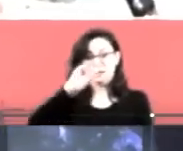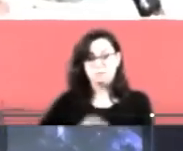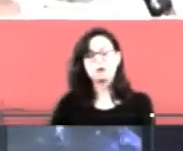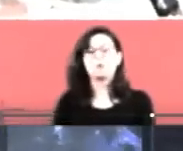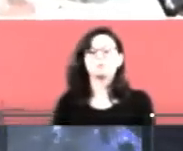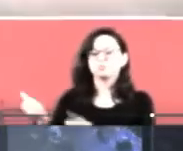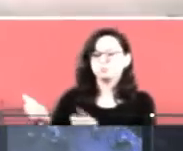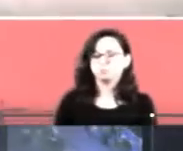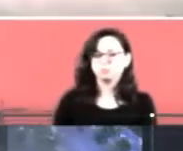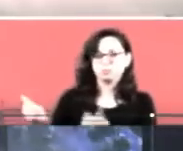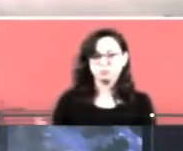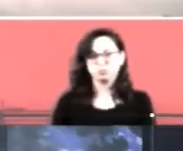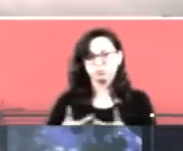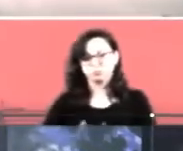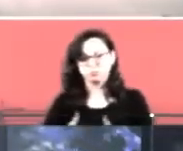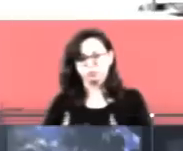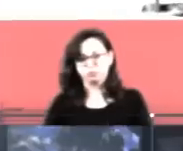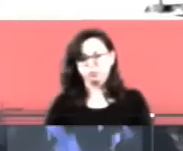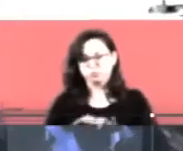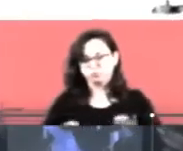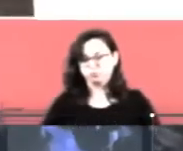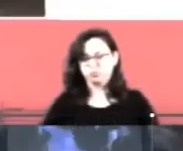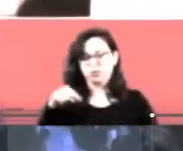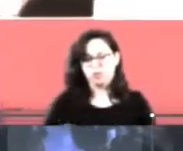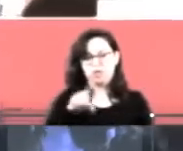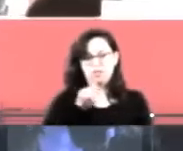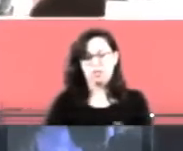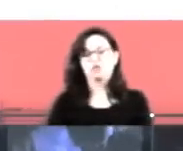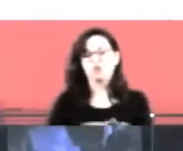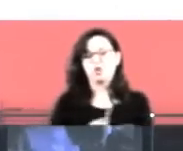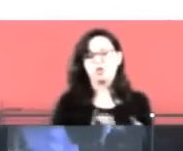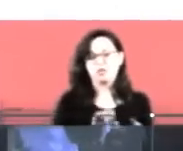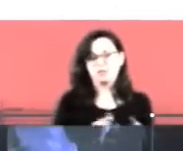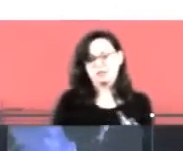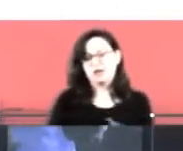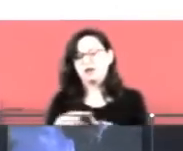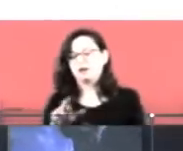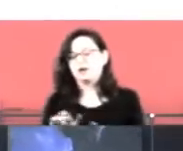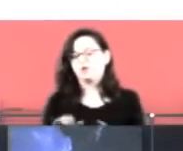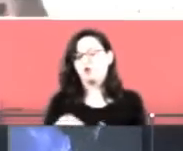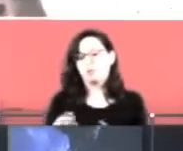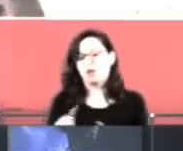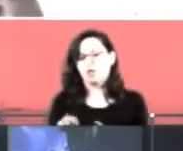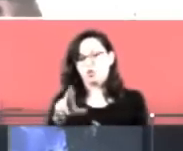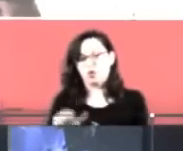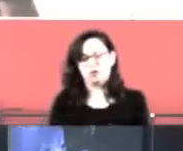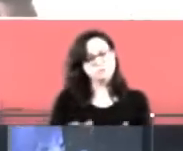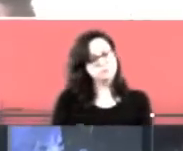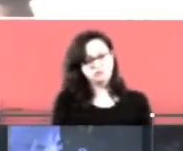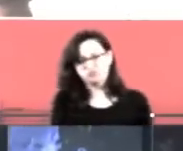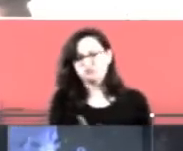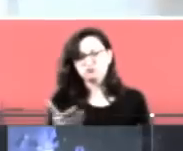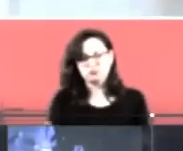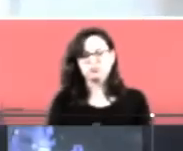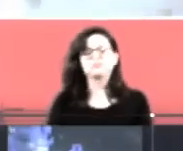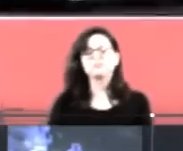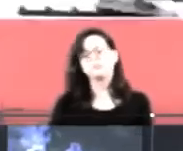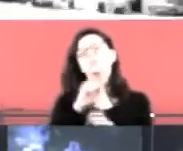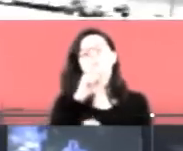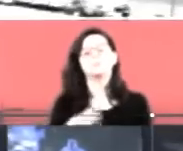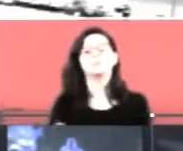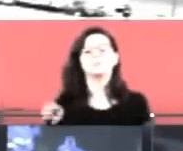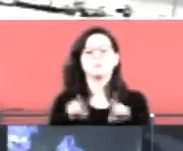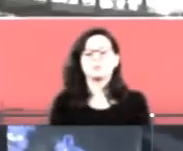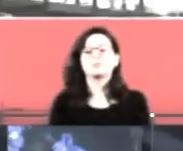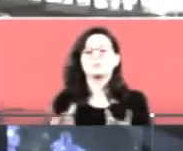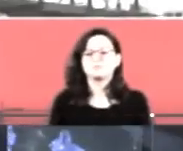fueron 3 grandes empresas internacionales que no cumplieron. Entonces, de ahí la decisión de que nosotros teníamos que hacerla y no nos equivocamos. El costo ha